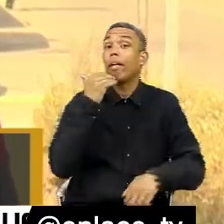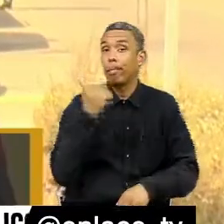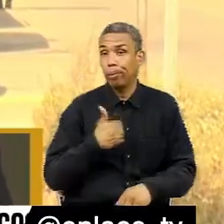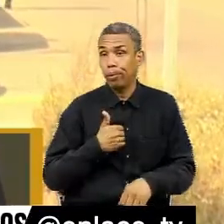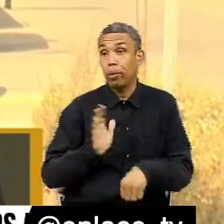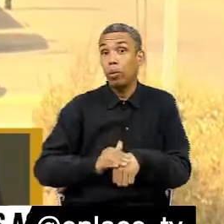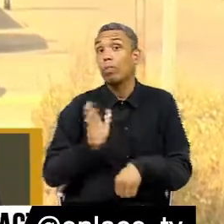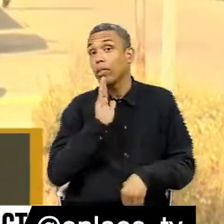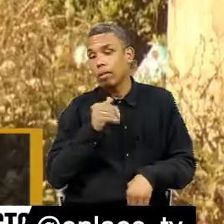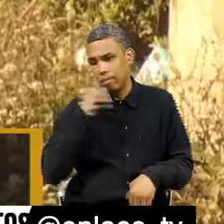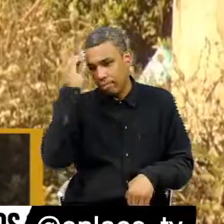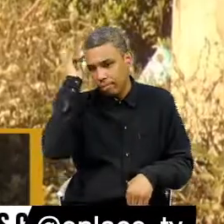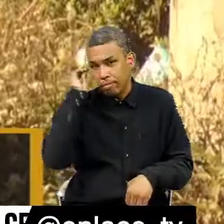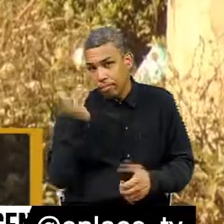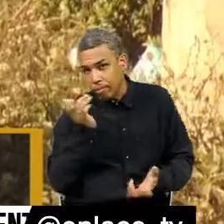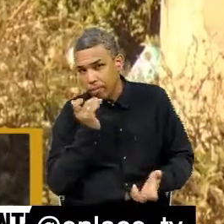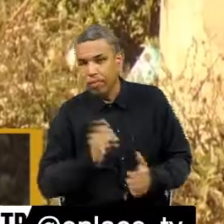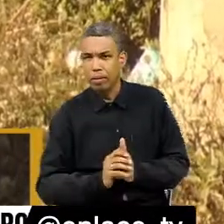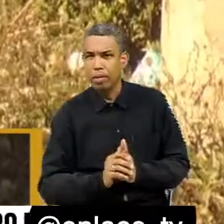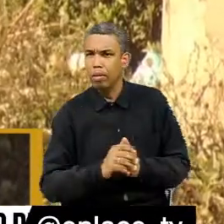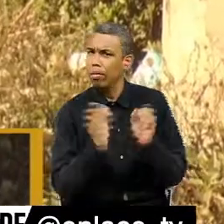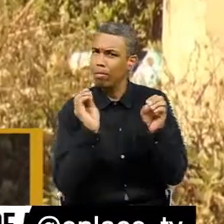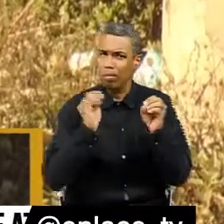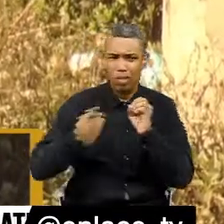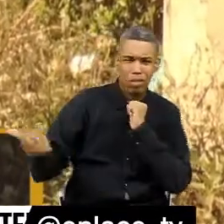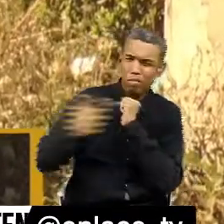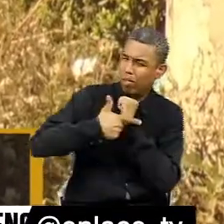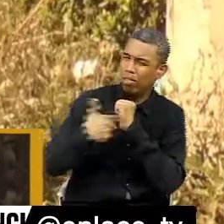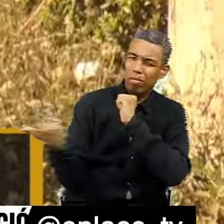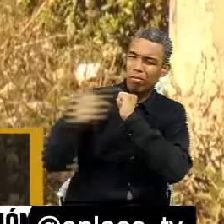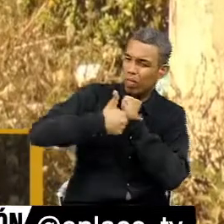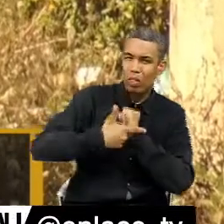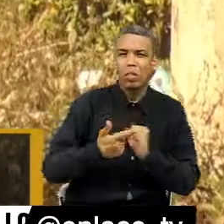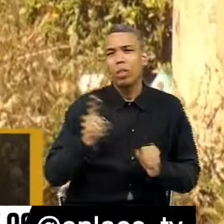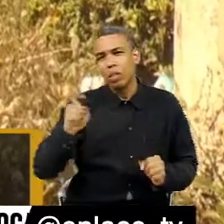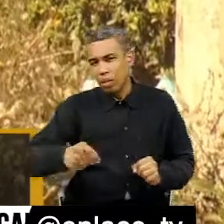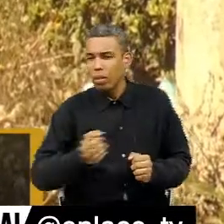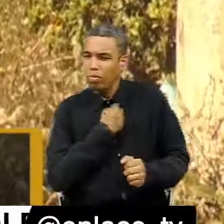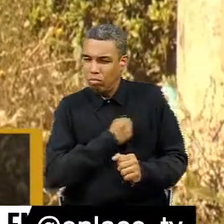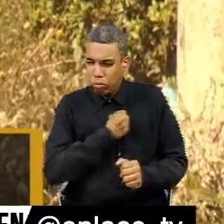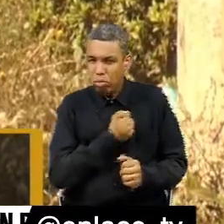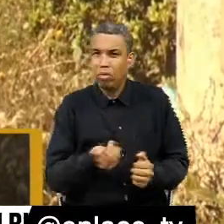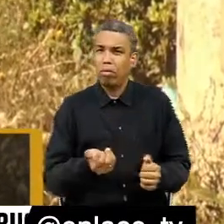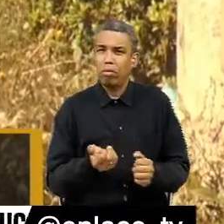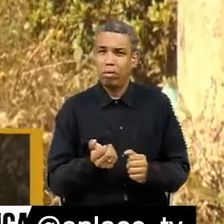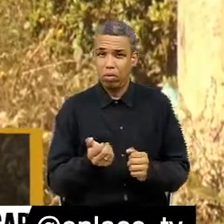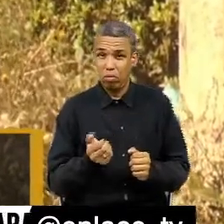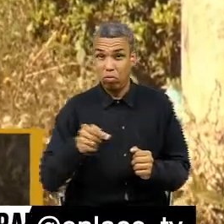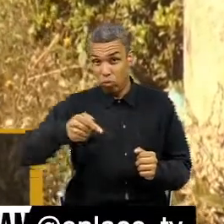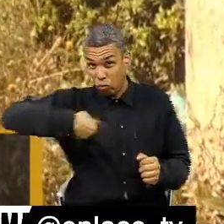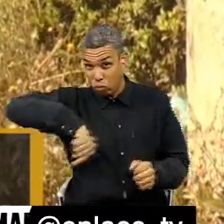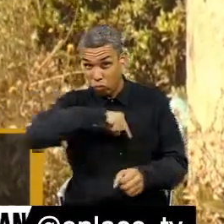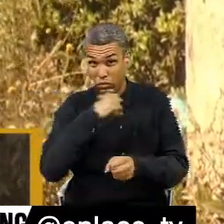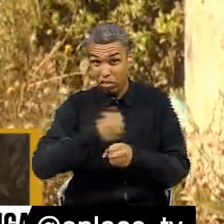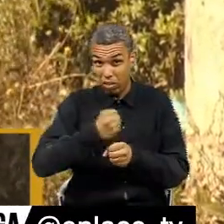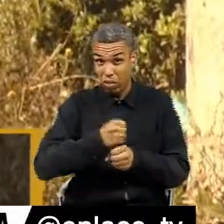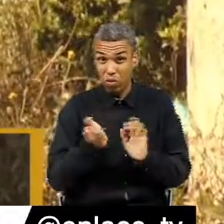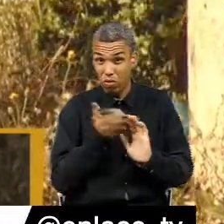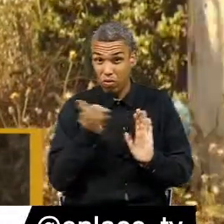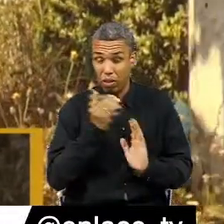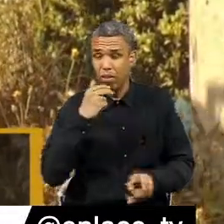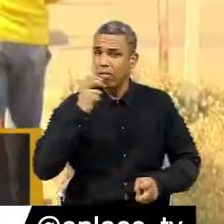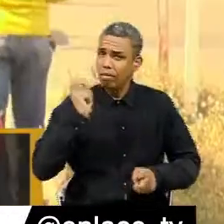elevan más, cada día nos atropellan más. Ya estamos mamados, que nos respeten también, que la profesión de nosotros no es ninguna fácil. Las familias de nosotros que saben